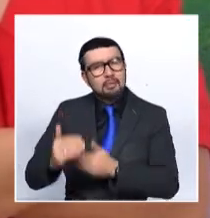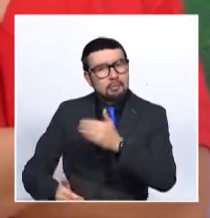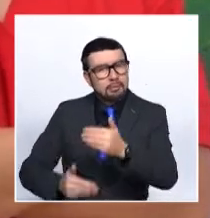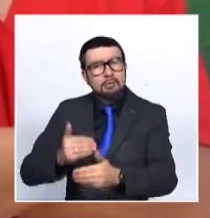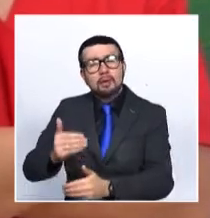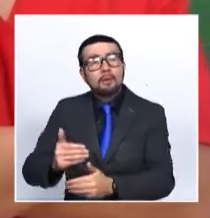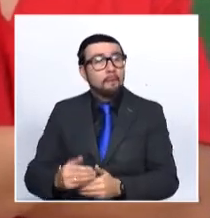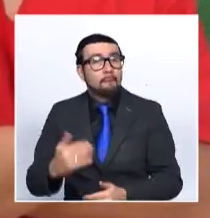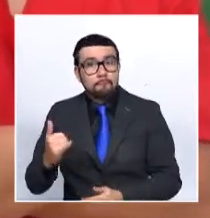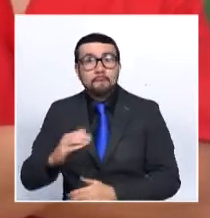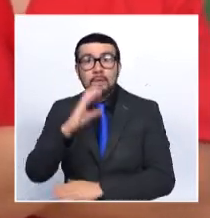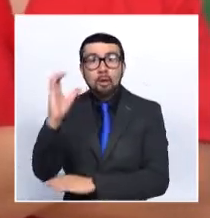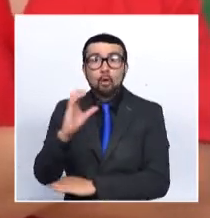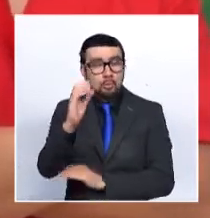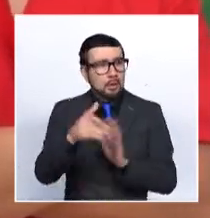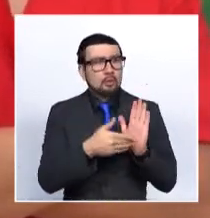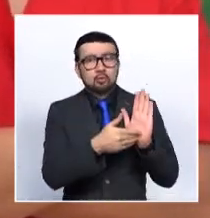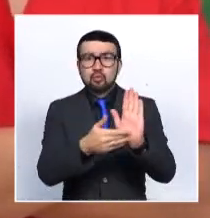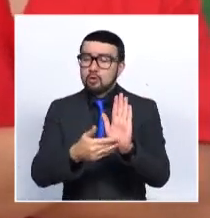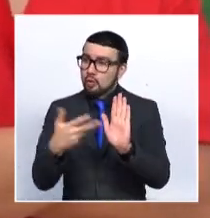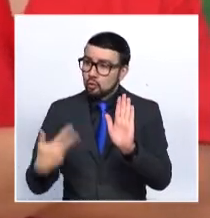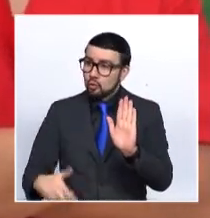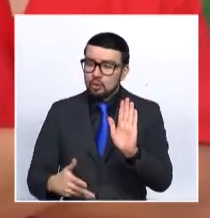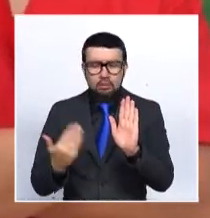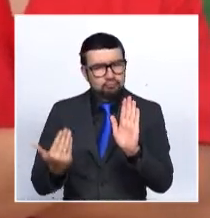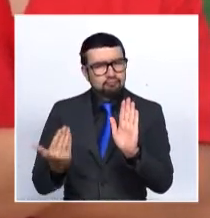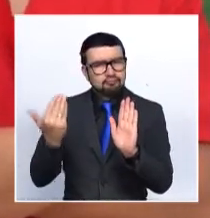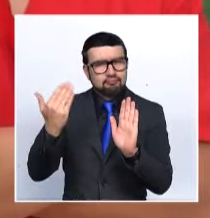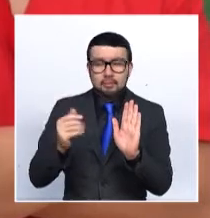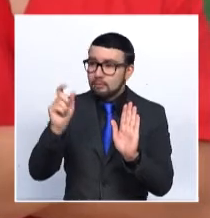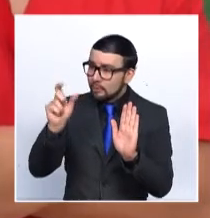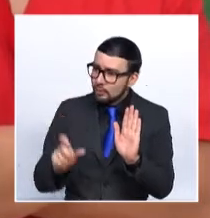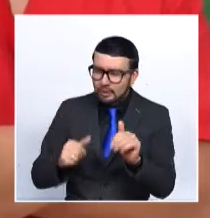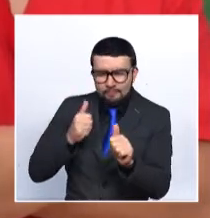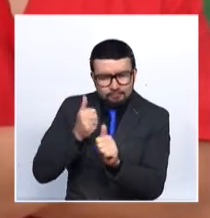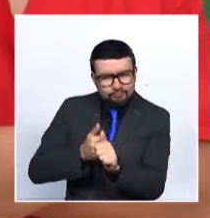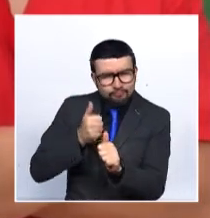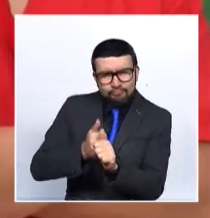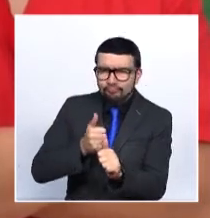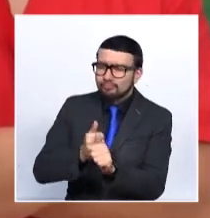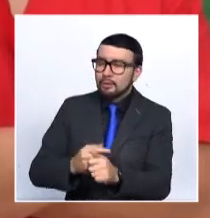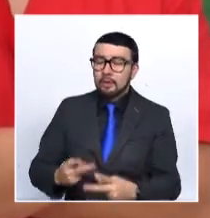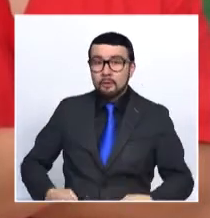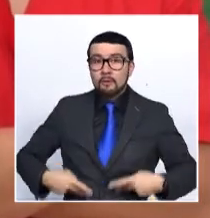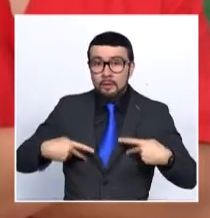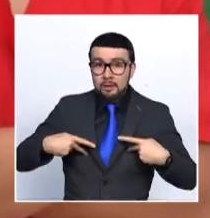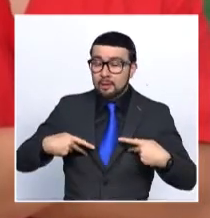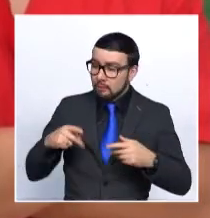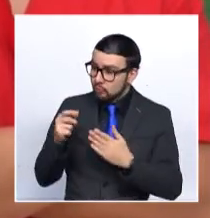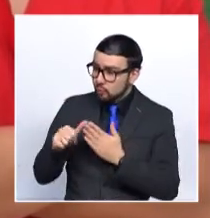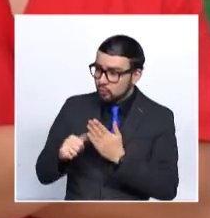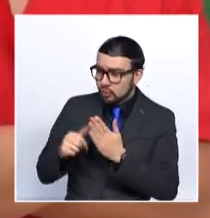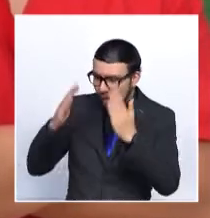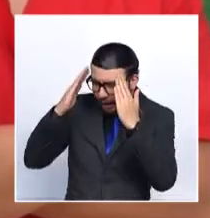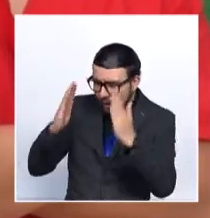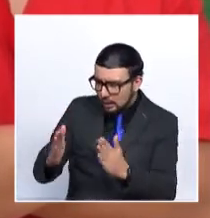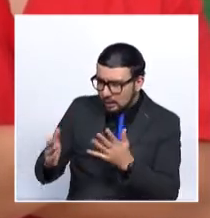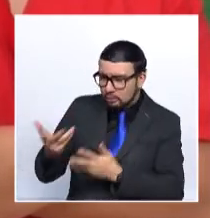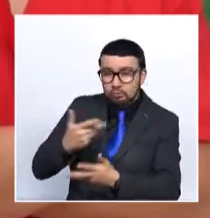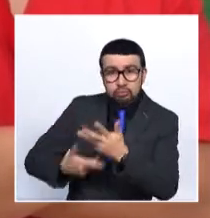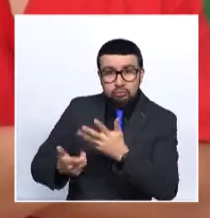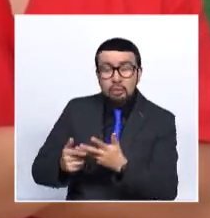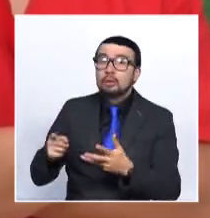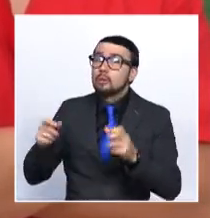que Colombia vea en este ejemplo de una persona que ha dedicado su vida a estos programas, pueda llevar